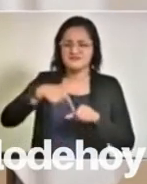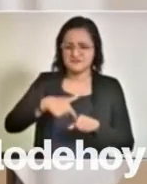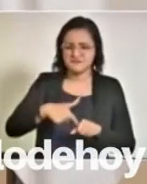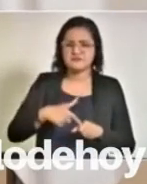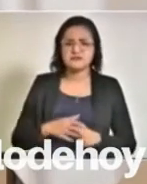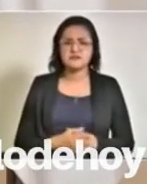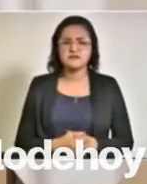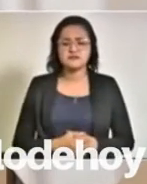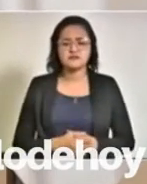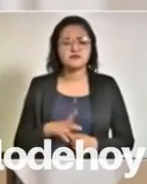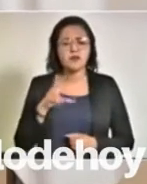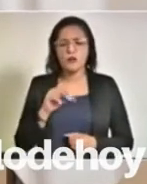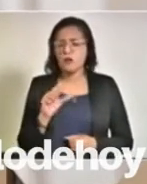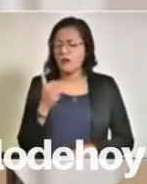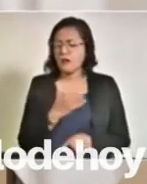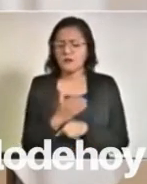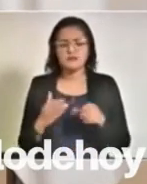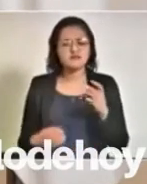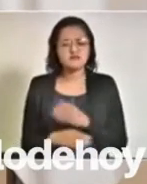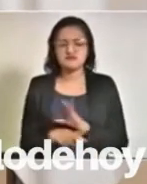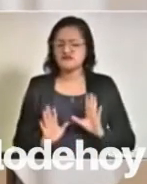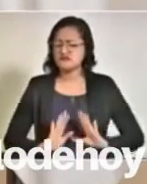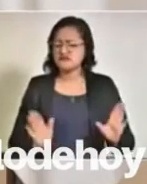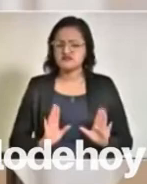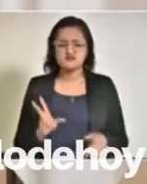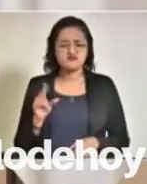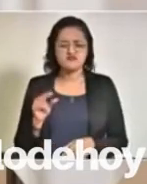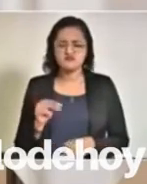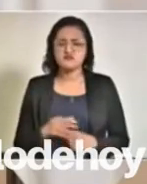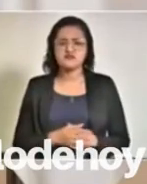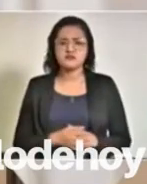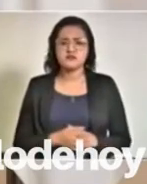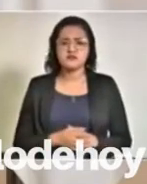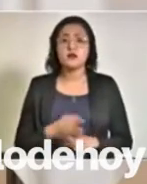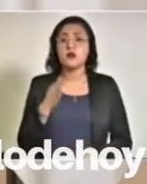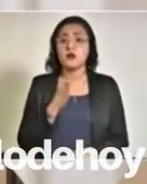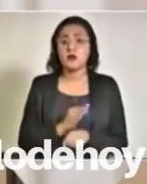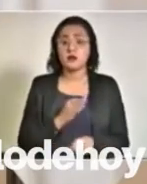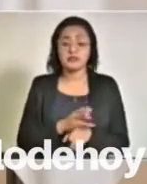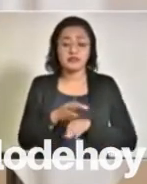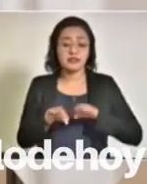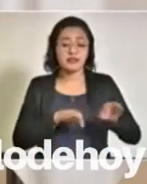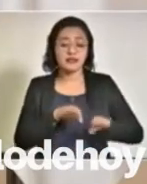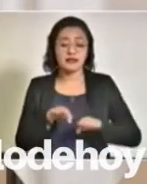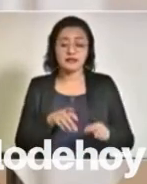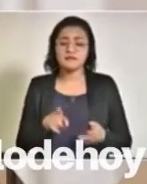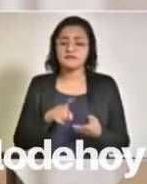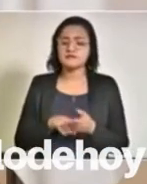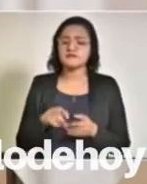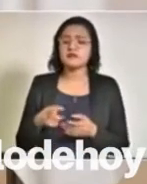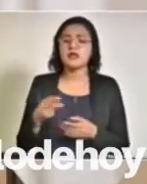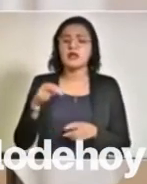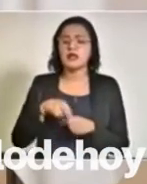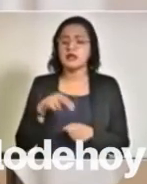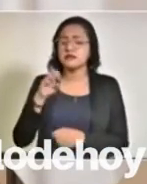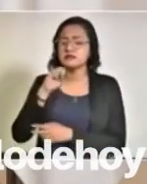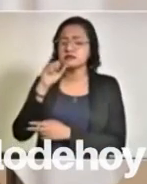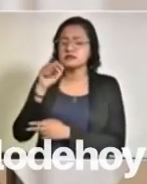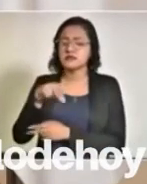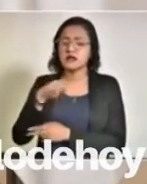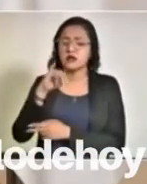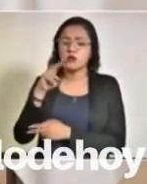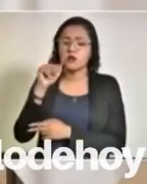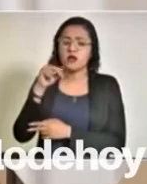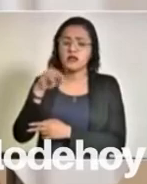no es otra cosa entonces él ahorita trabaja en la planta distribuidora de san juanico